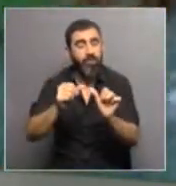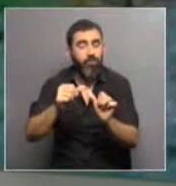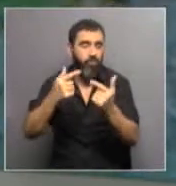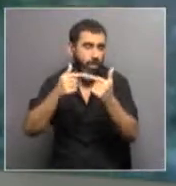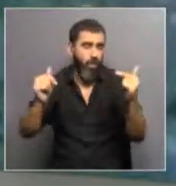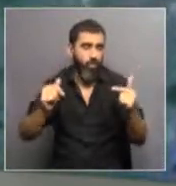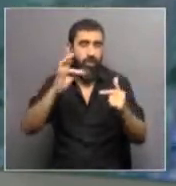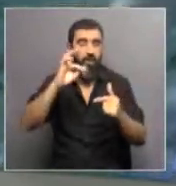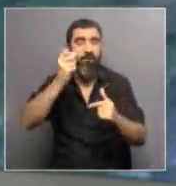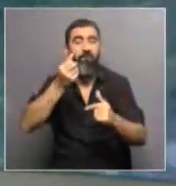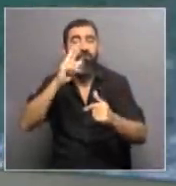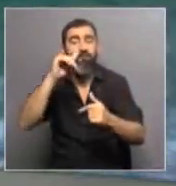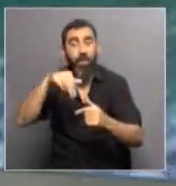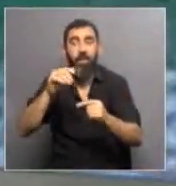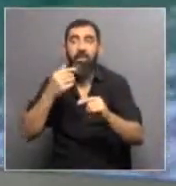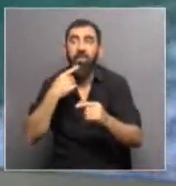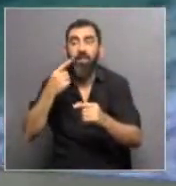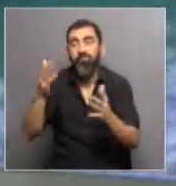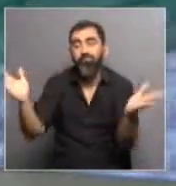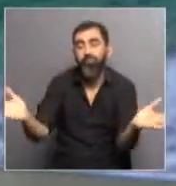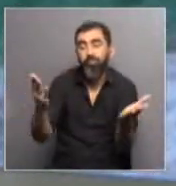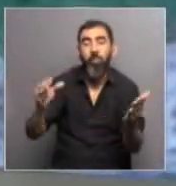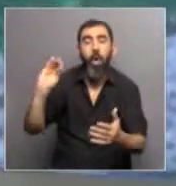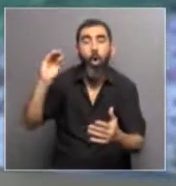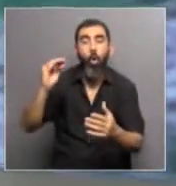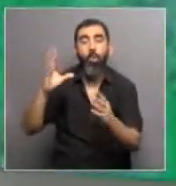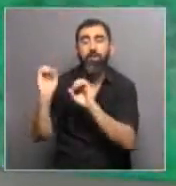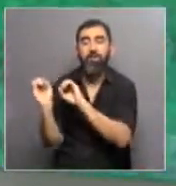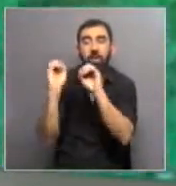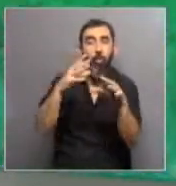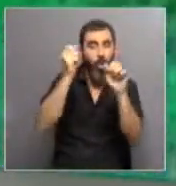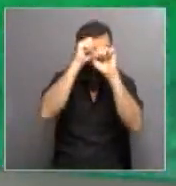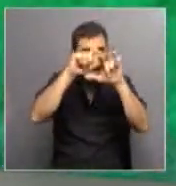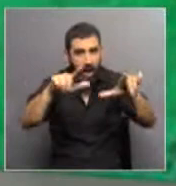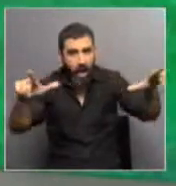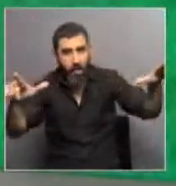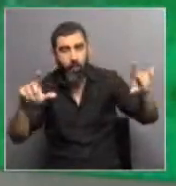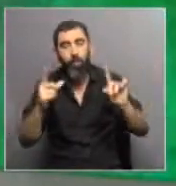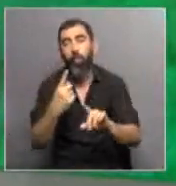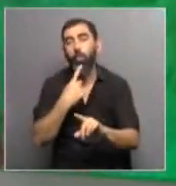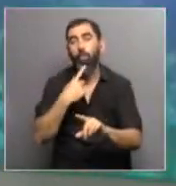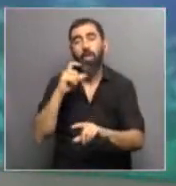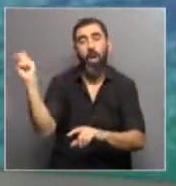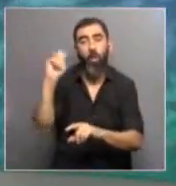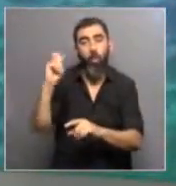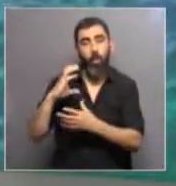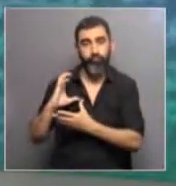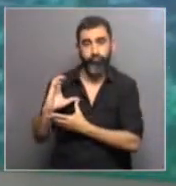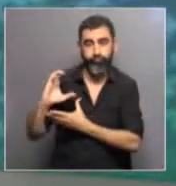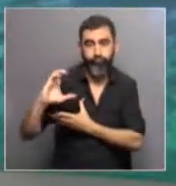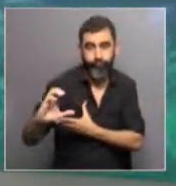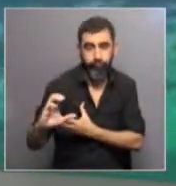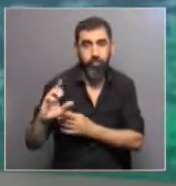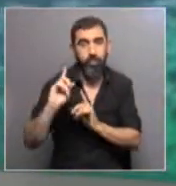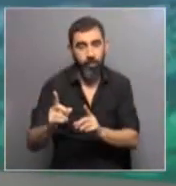es incentivar a que los jóvenes vuelvan al campo con incentivos y políticas públicas de respaldo y muchas